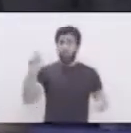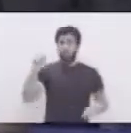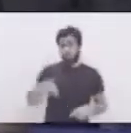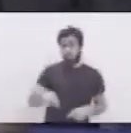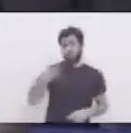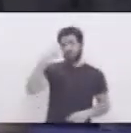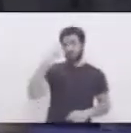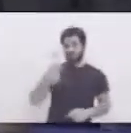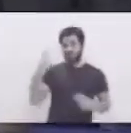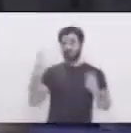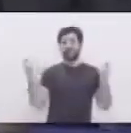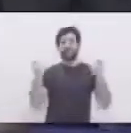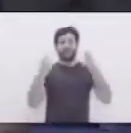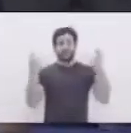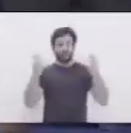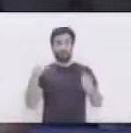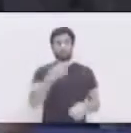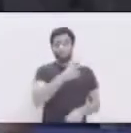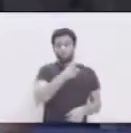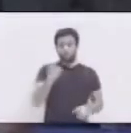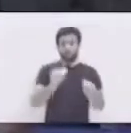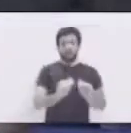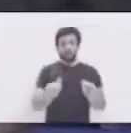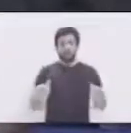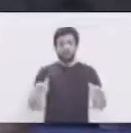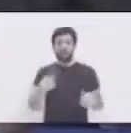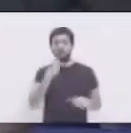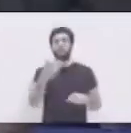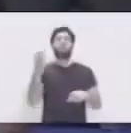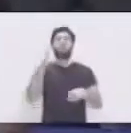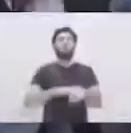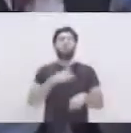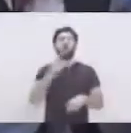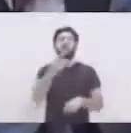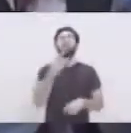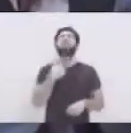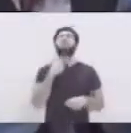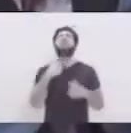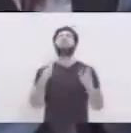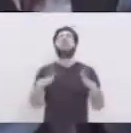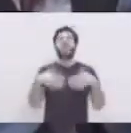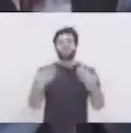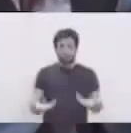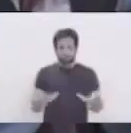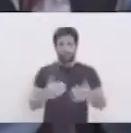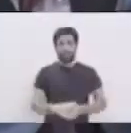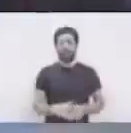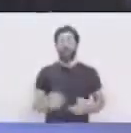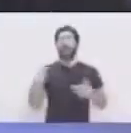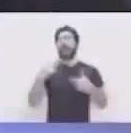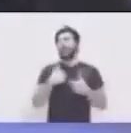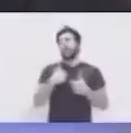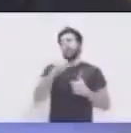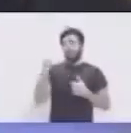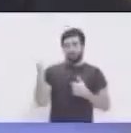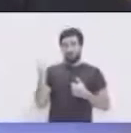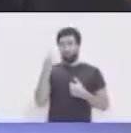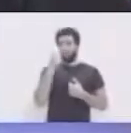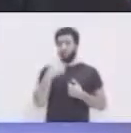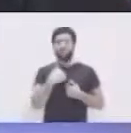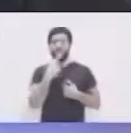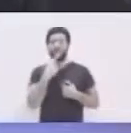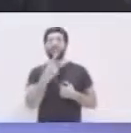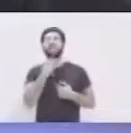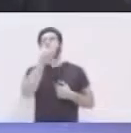celebración. Celebrar a los niños y niñas, ¿qué es lo que más te gustaba celebrar de niña? Me encantaba celebrar mi cumpleaños. ¿Tenés algún recuerdo de